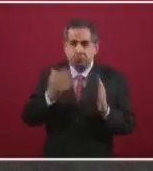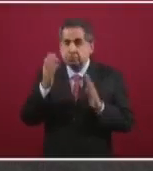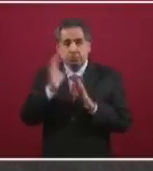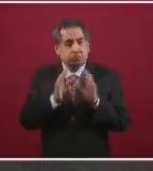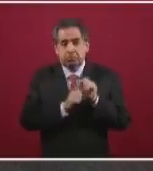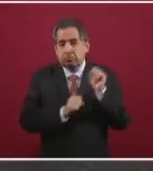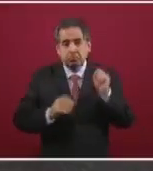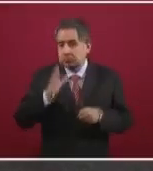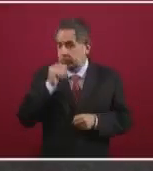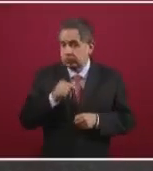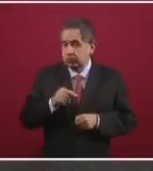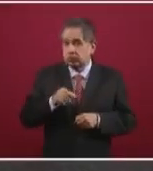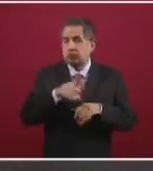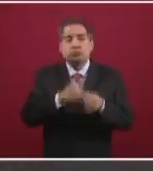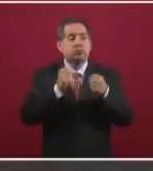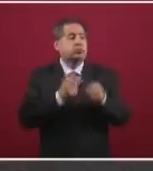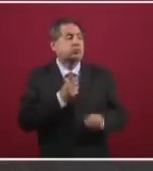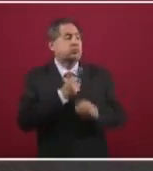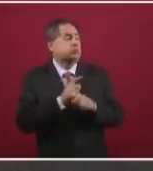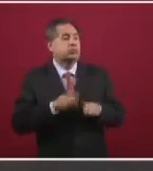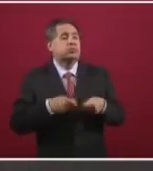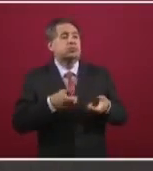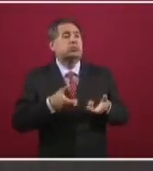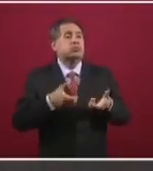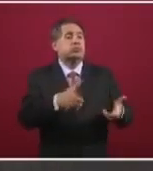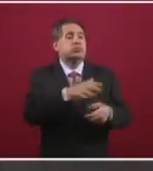para tareas de seguridad pública.